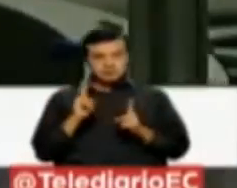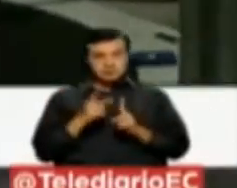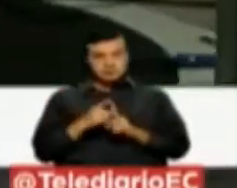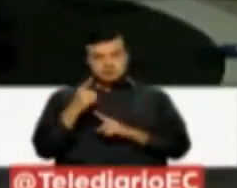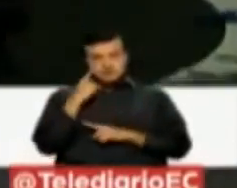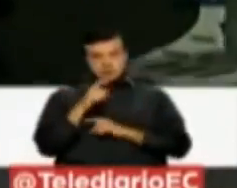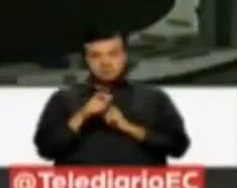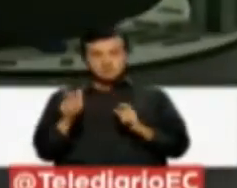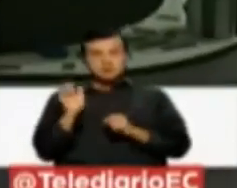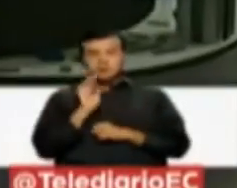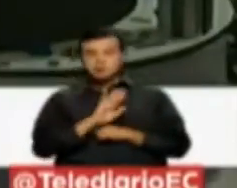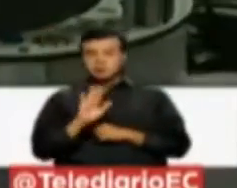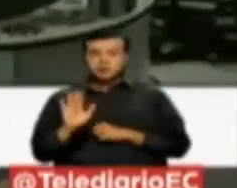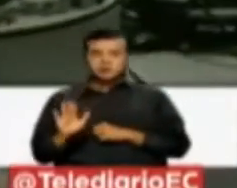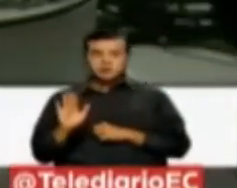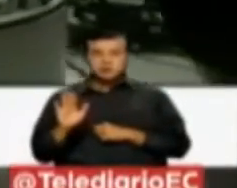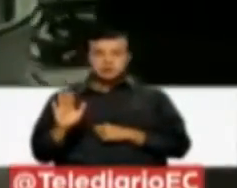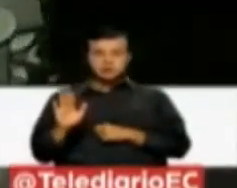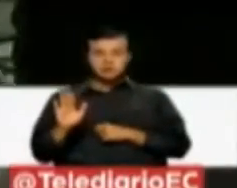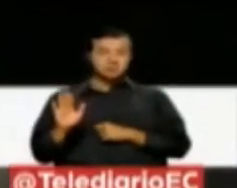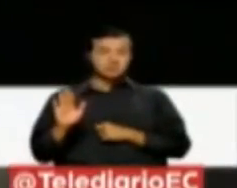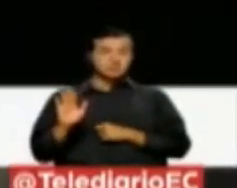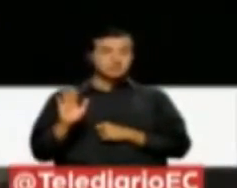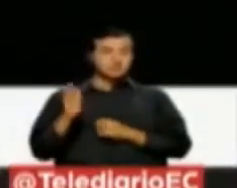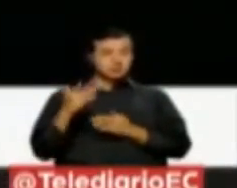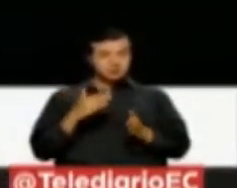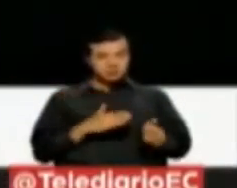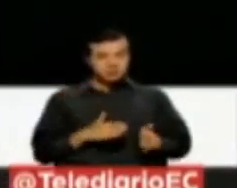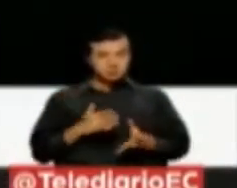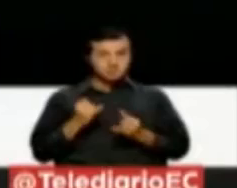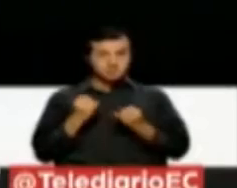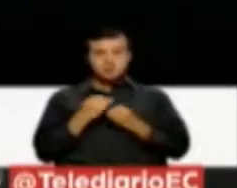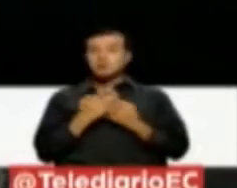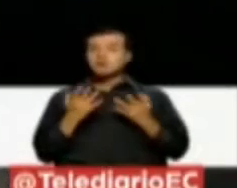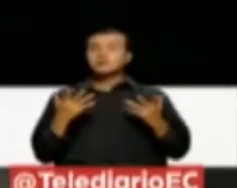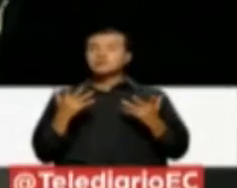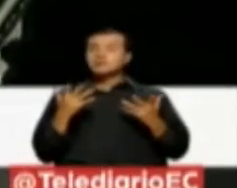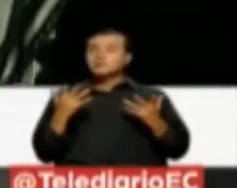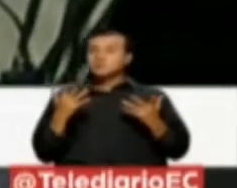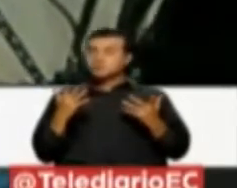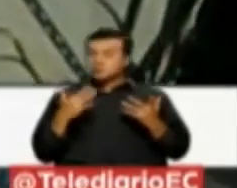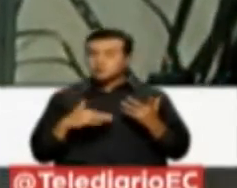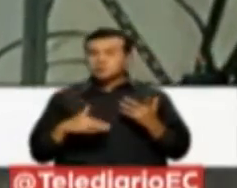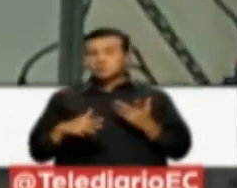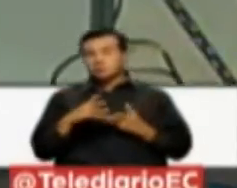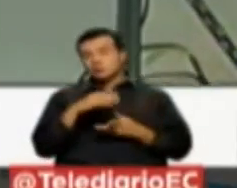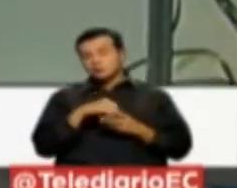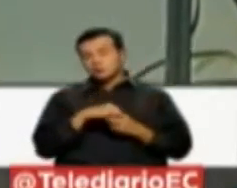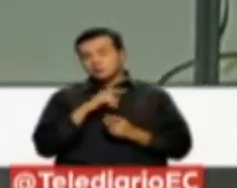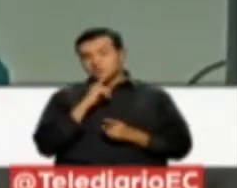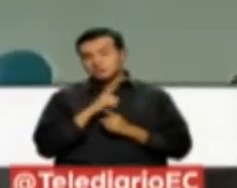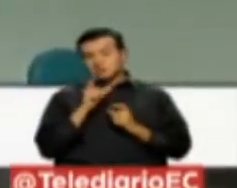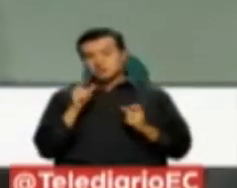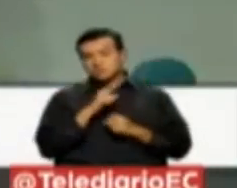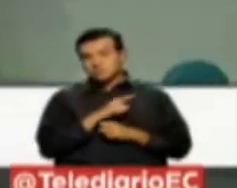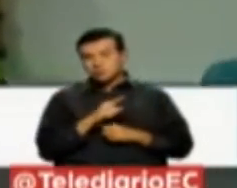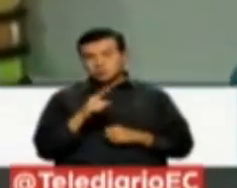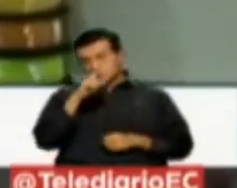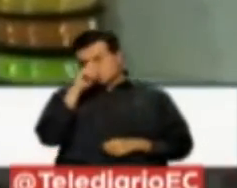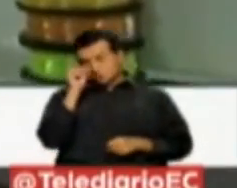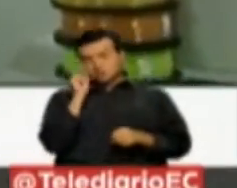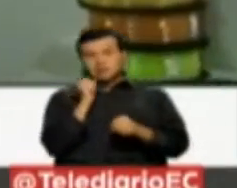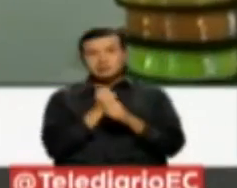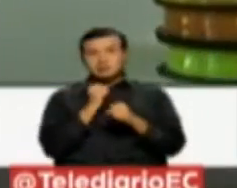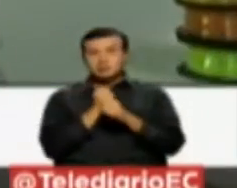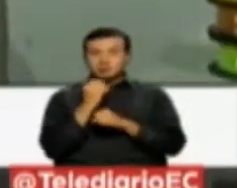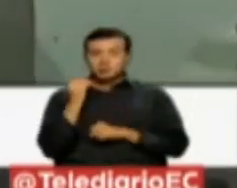para que ustedes puedan ir viendo un poco de lo que se está realizando acá en ese Media Lab, donde están trabajando estos chicos